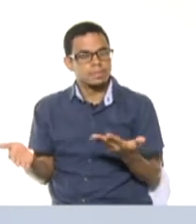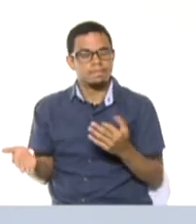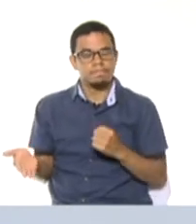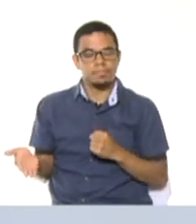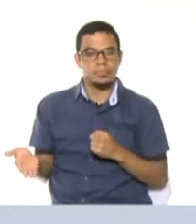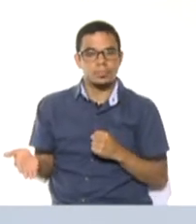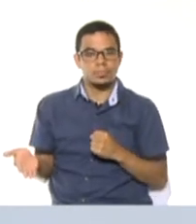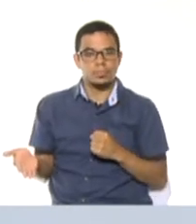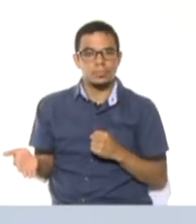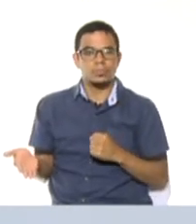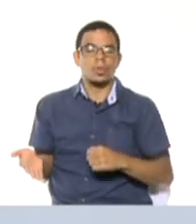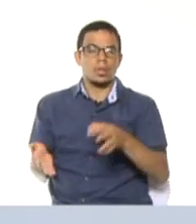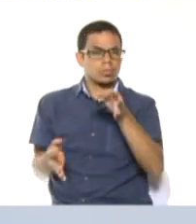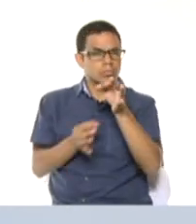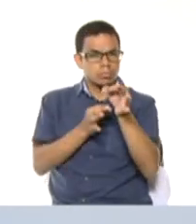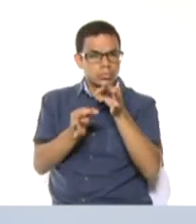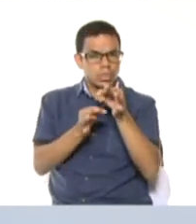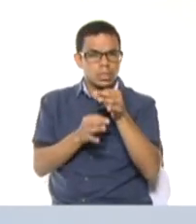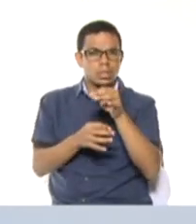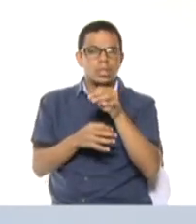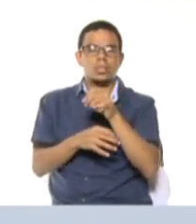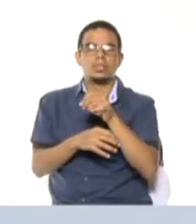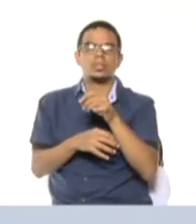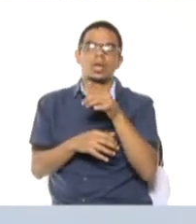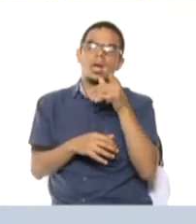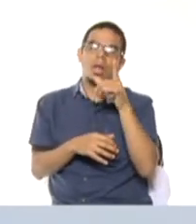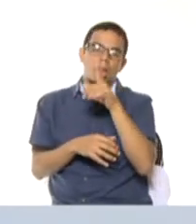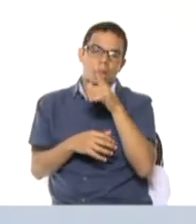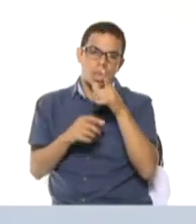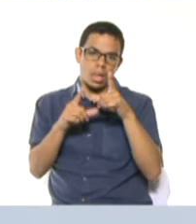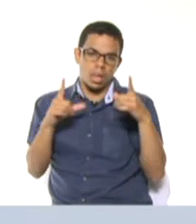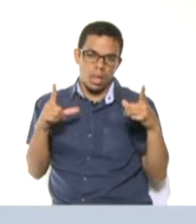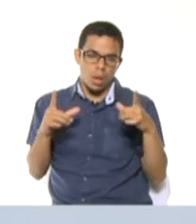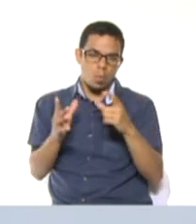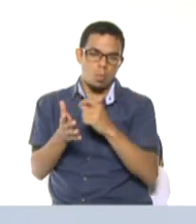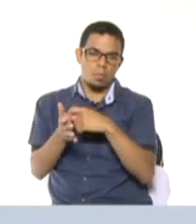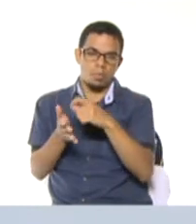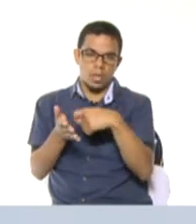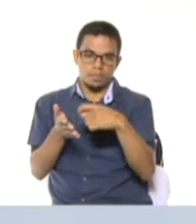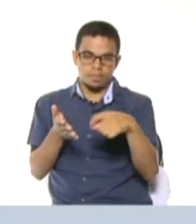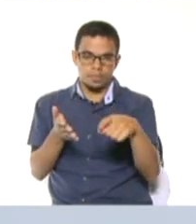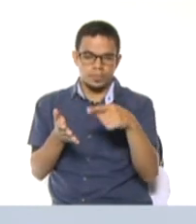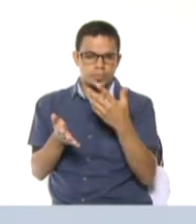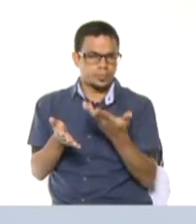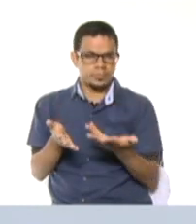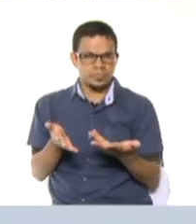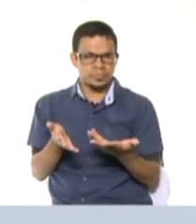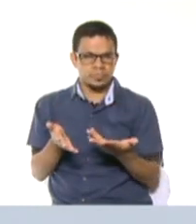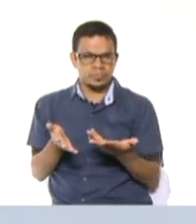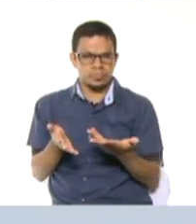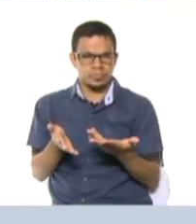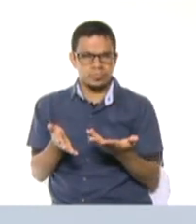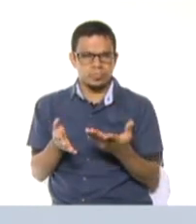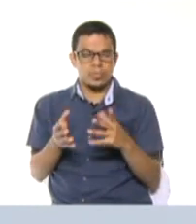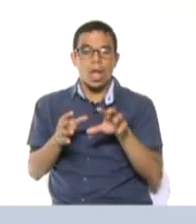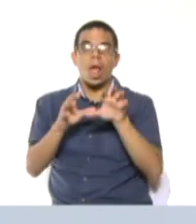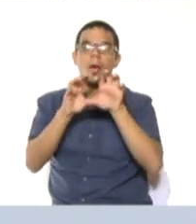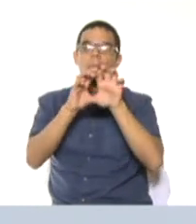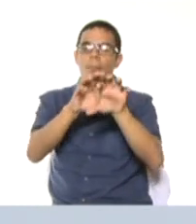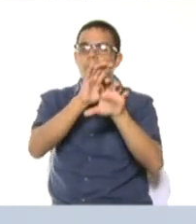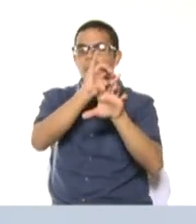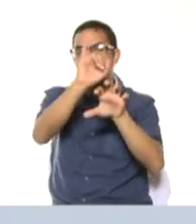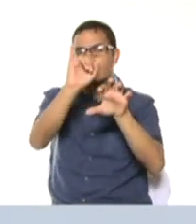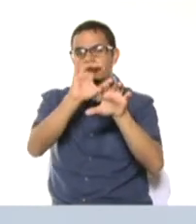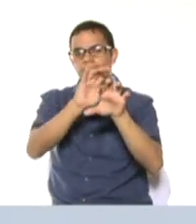a esos aspectos de la lengua escrita, podemos hacer uso de lo que son los mapas